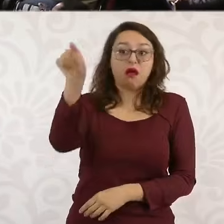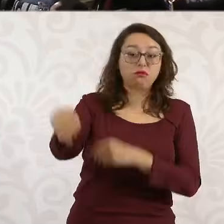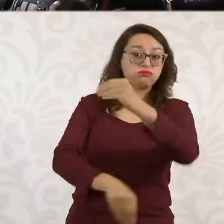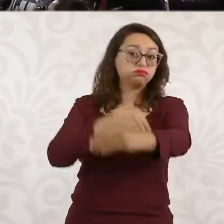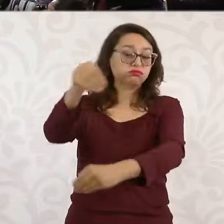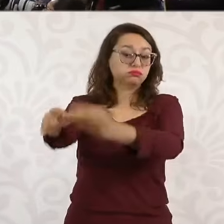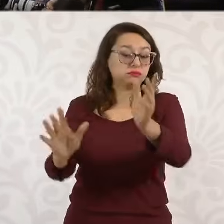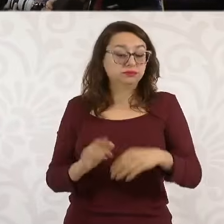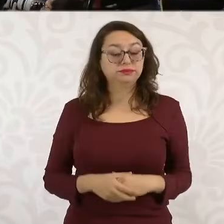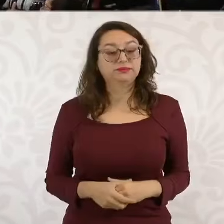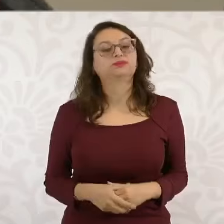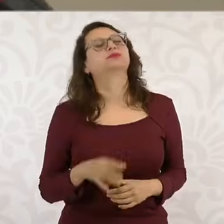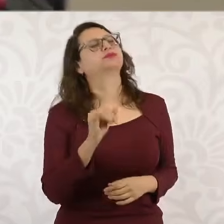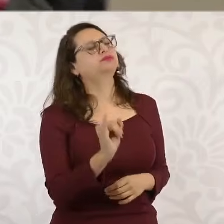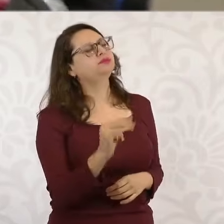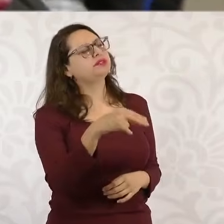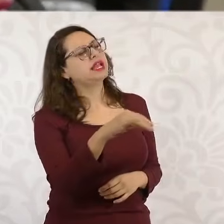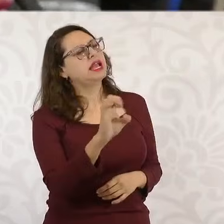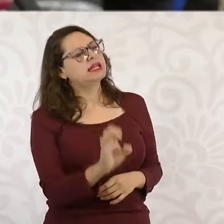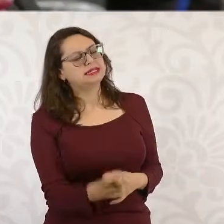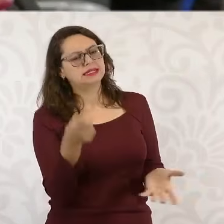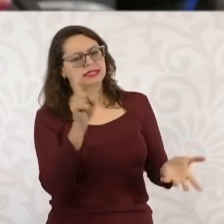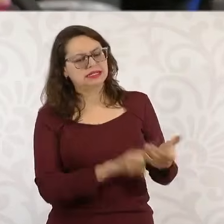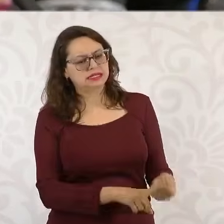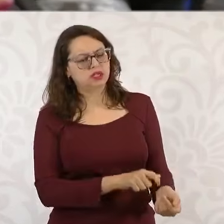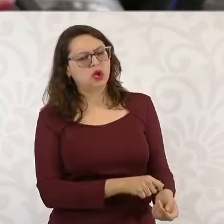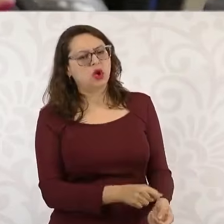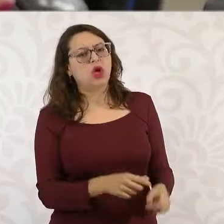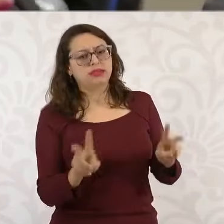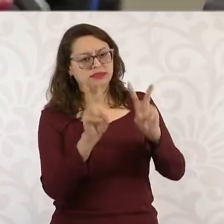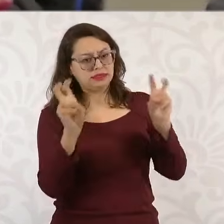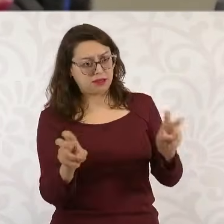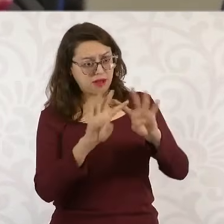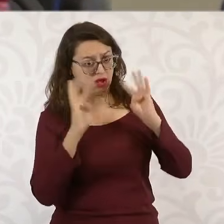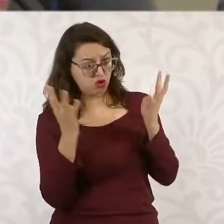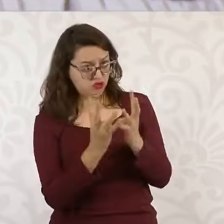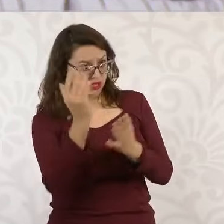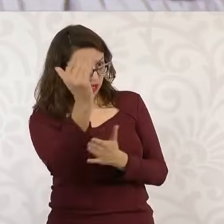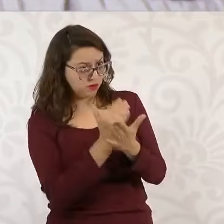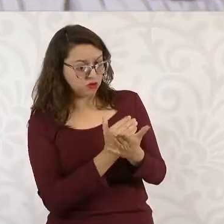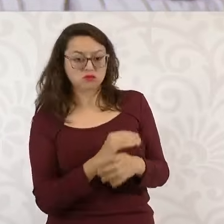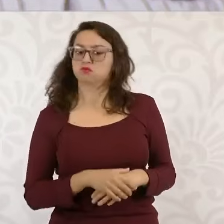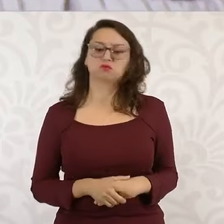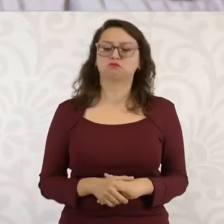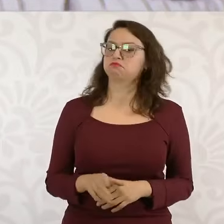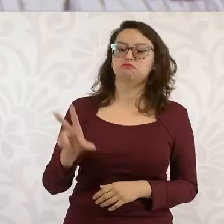En el caso del INE, Presidenta, ¿se contempla la disminución de los consejeros electorales? No.